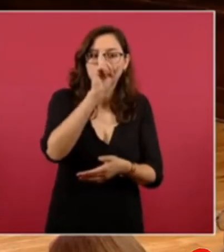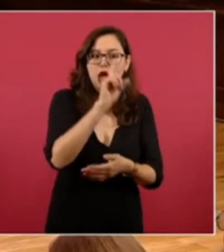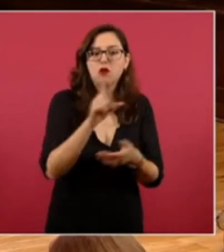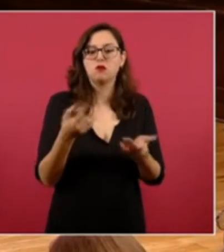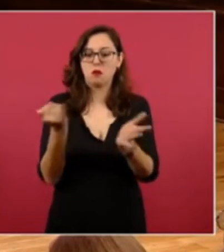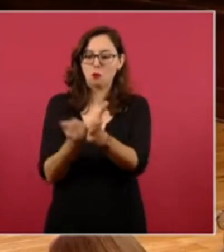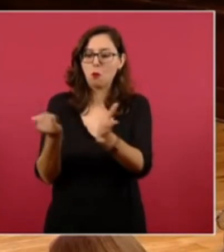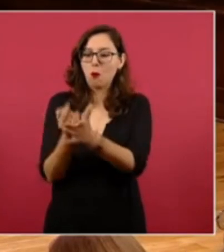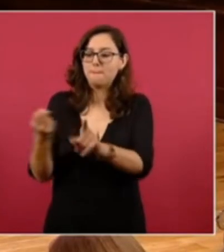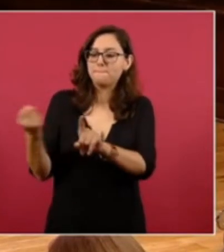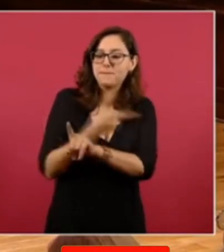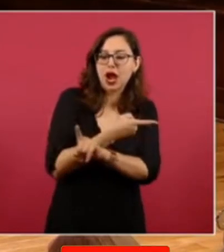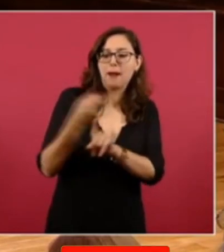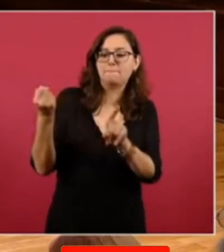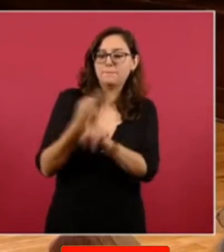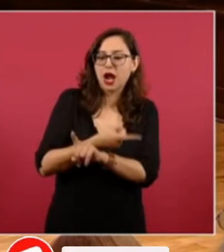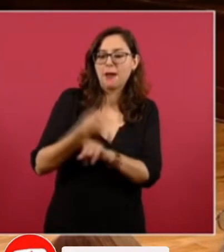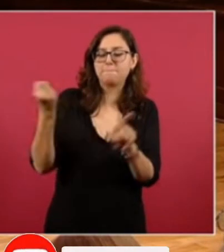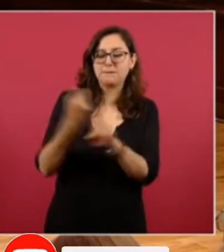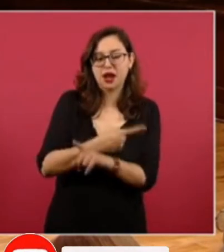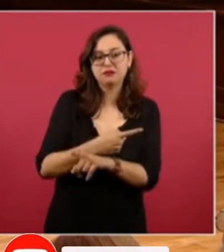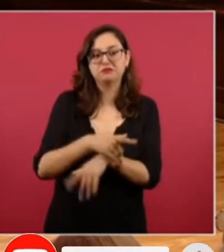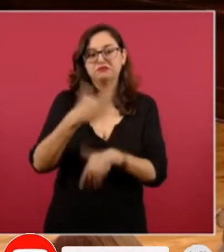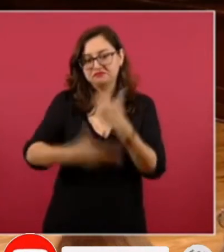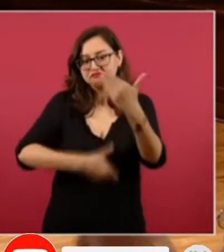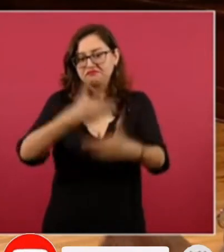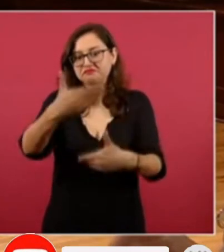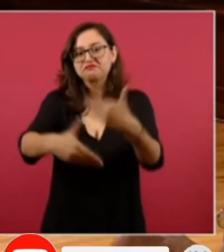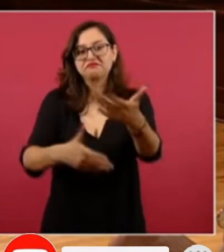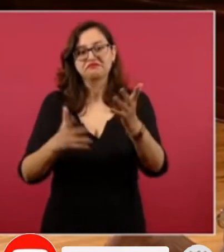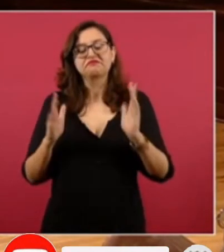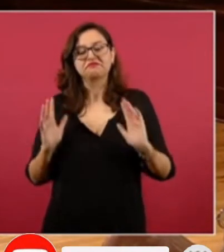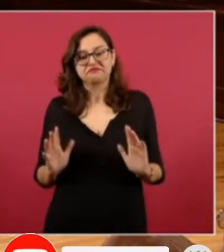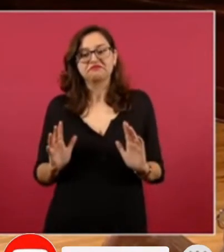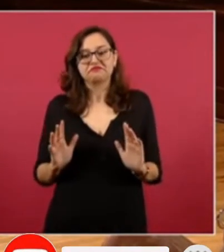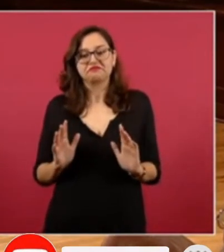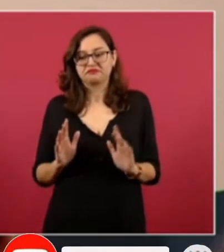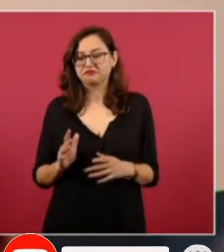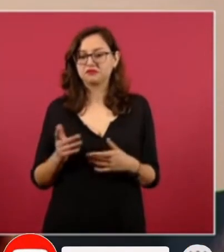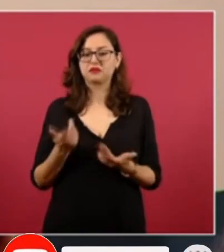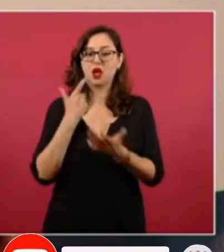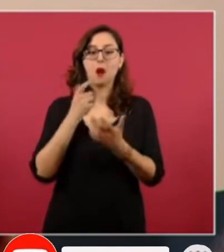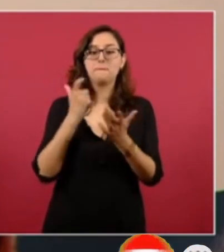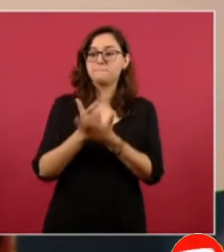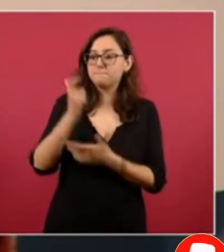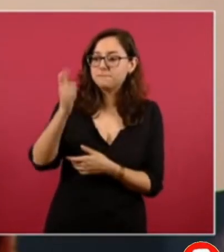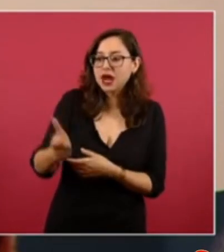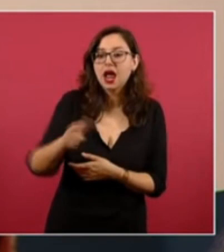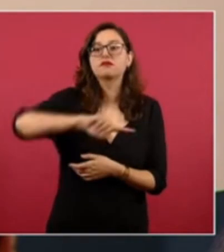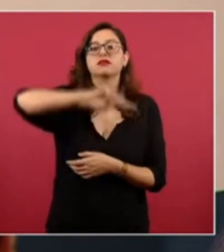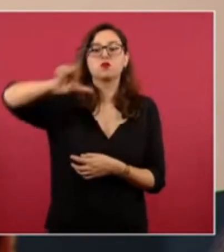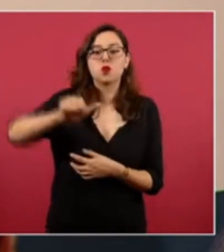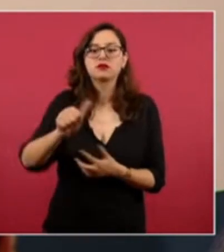que cumplían con una serie de requisitos y al final se les tenían que devolver los impuestos.